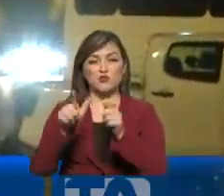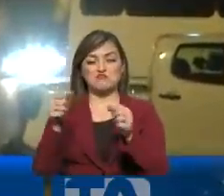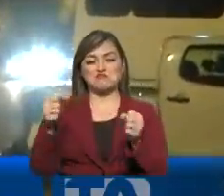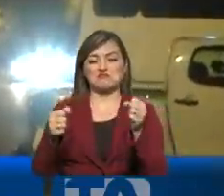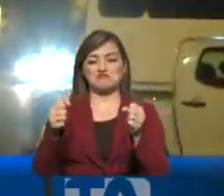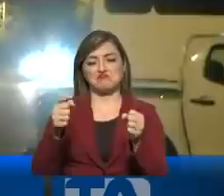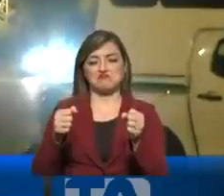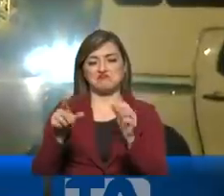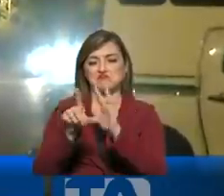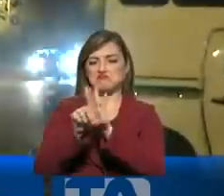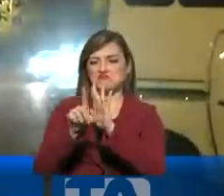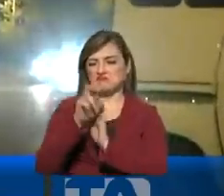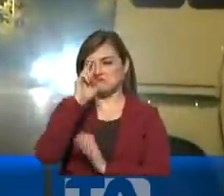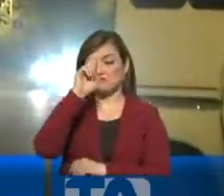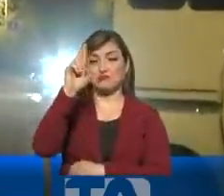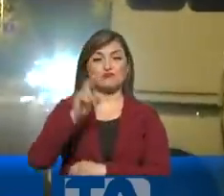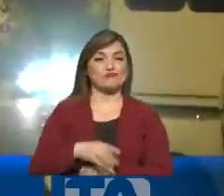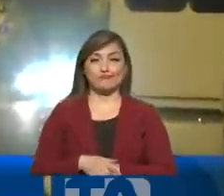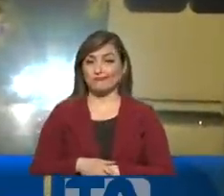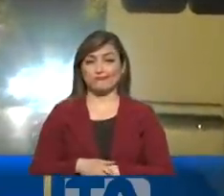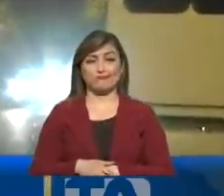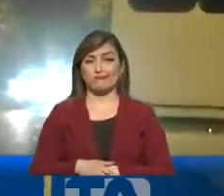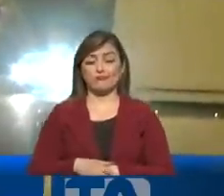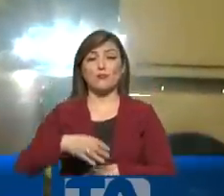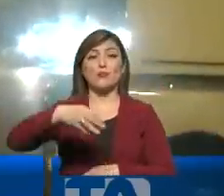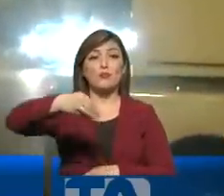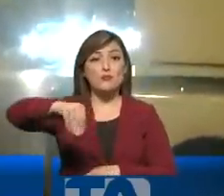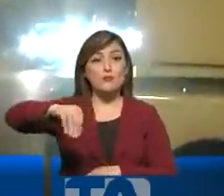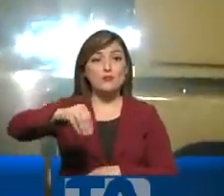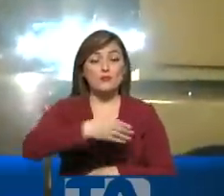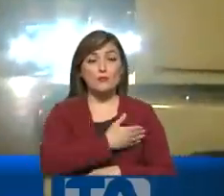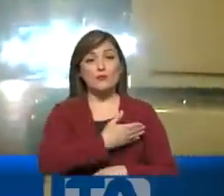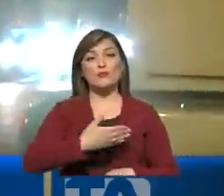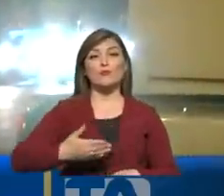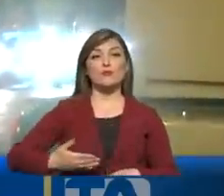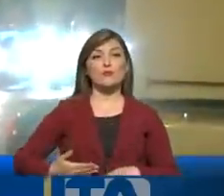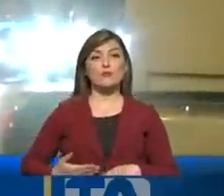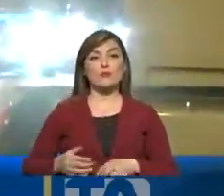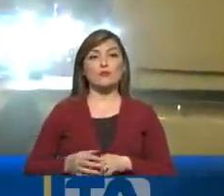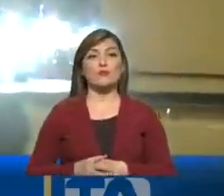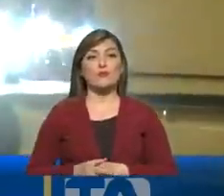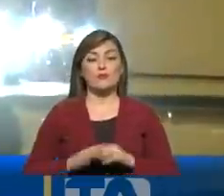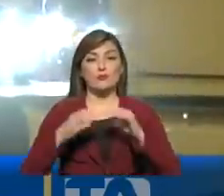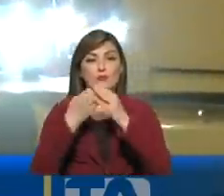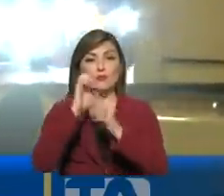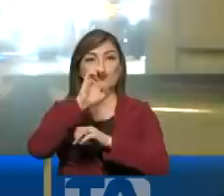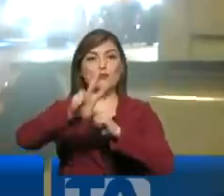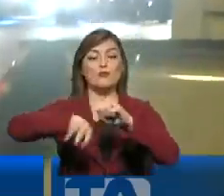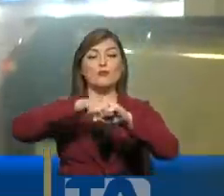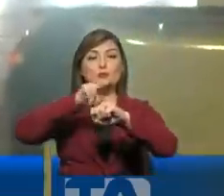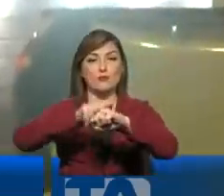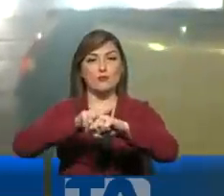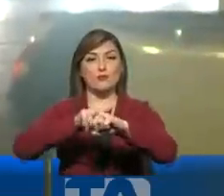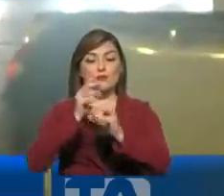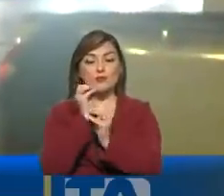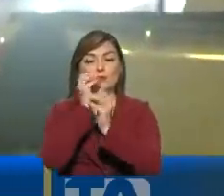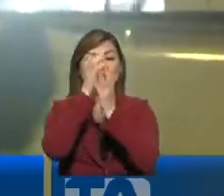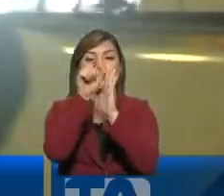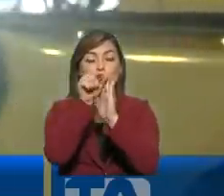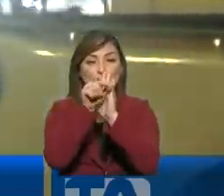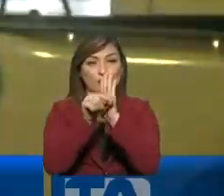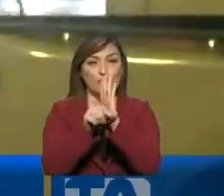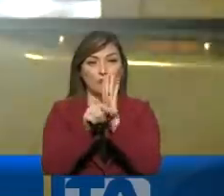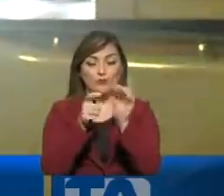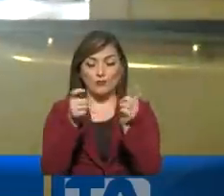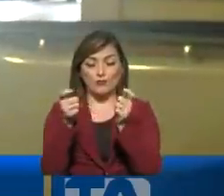respetan el toque de queda. Sin embargo, el día miércoles el presidente del COE Nacional, Juan Zapata, dio a conocer detalles